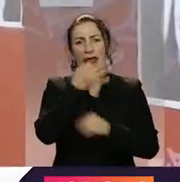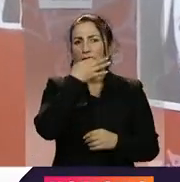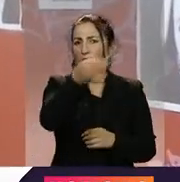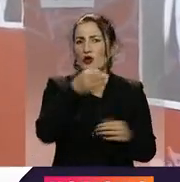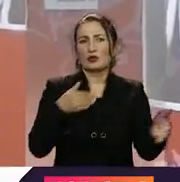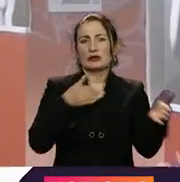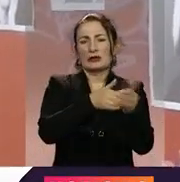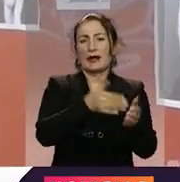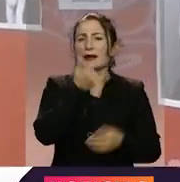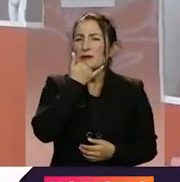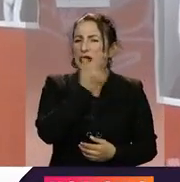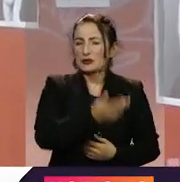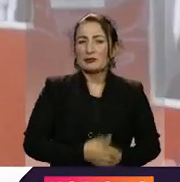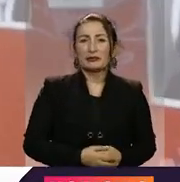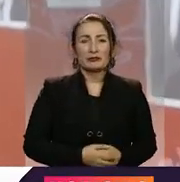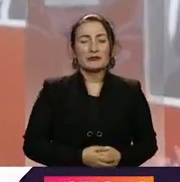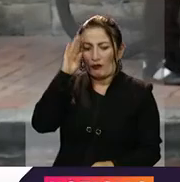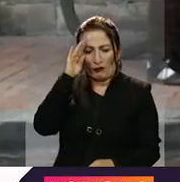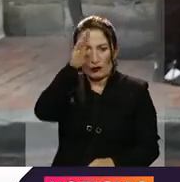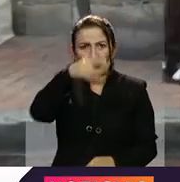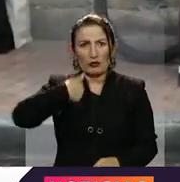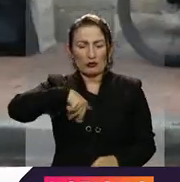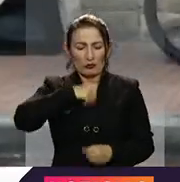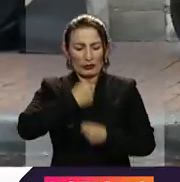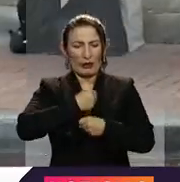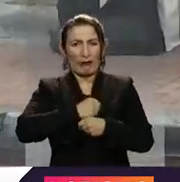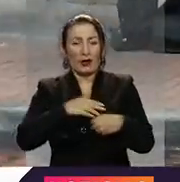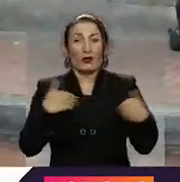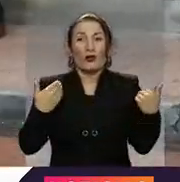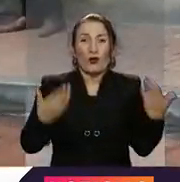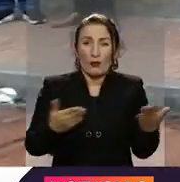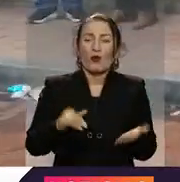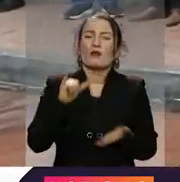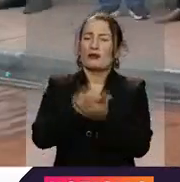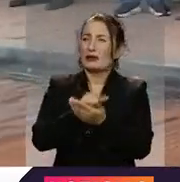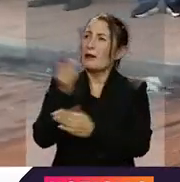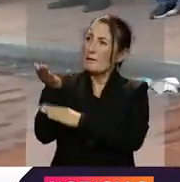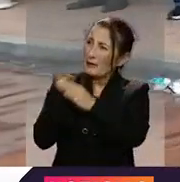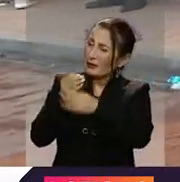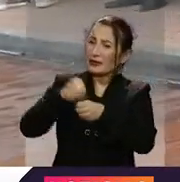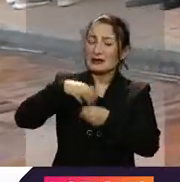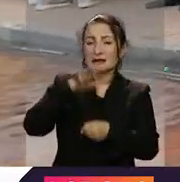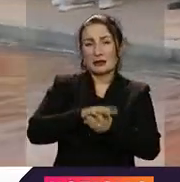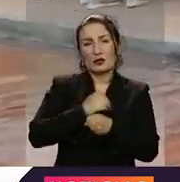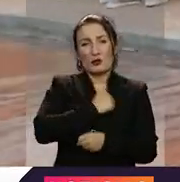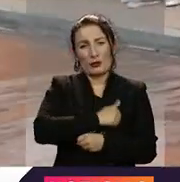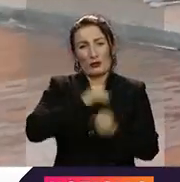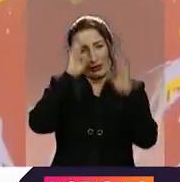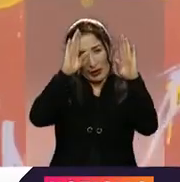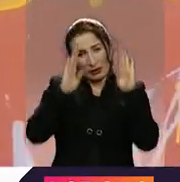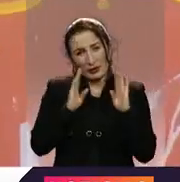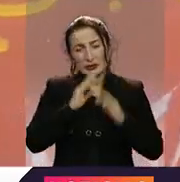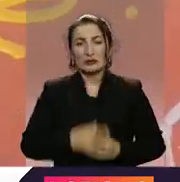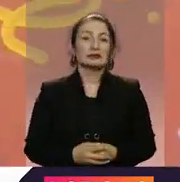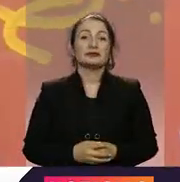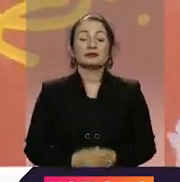su cierre y para denunciar también incumplimientos con los empleados. A propósito de los 35 años que cumple